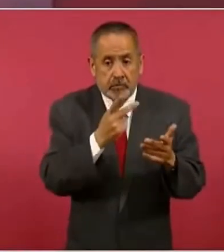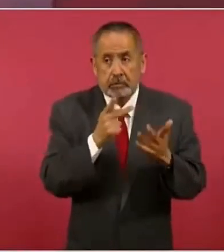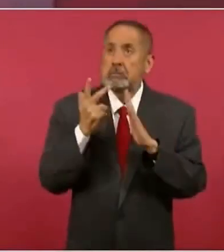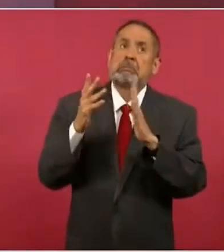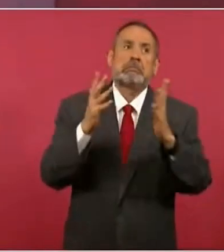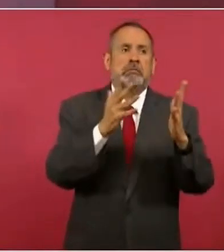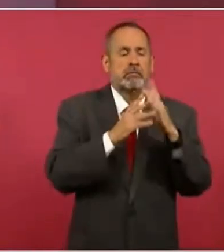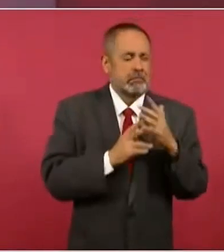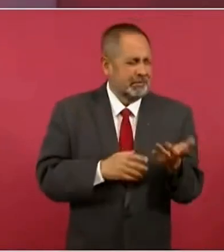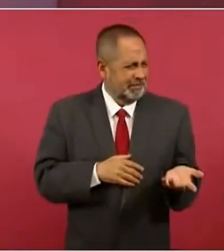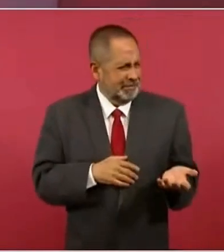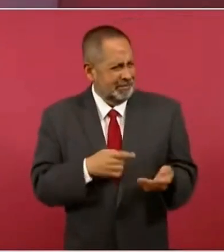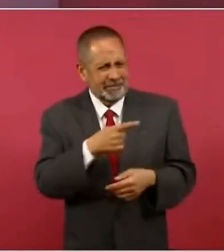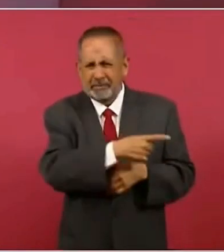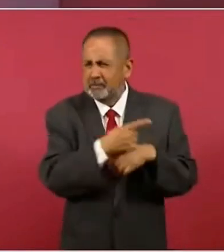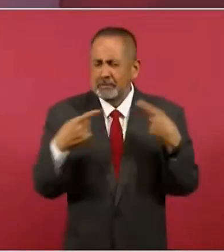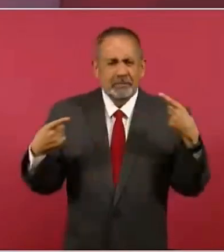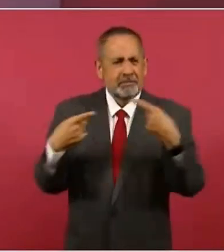antidemocrático